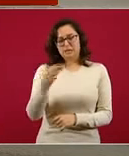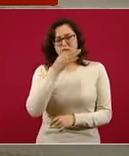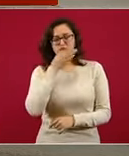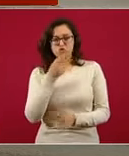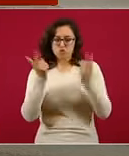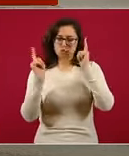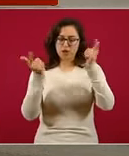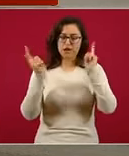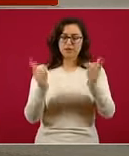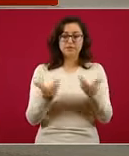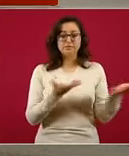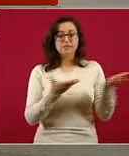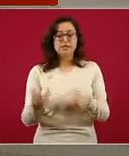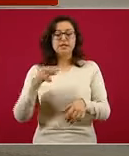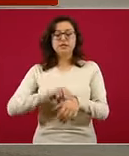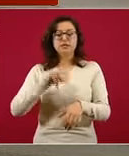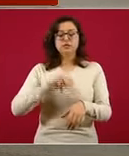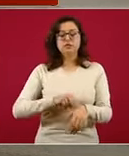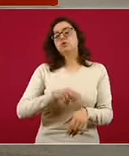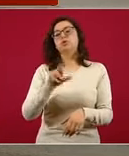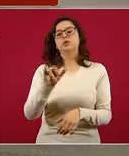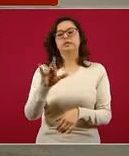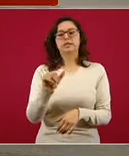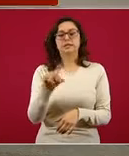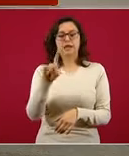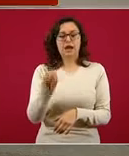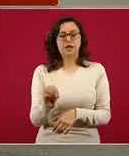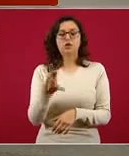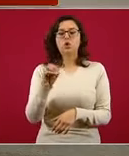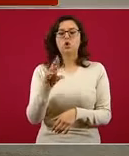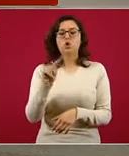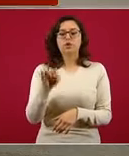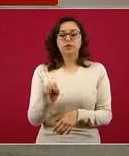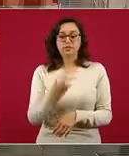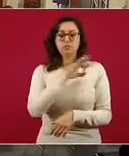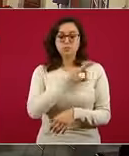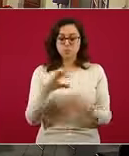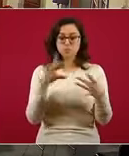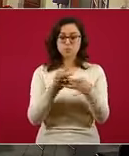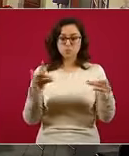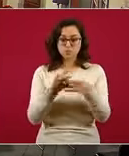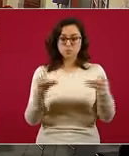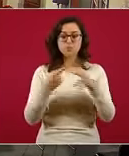Ricardo Cortés, director general de Promoción de la Salud, si hace la presentación. Doctor, por favor.